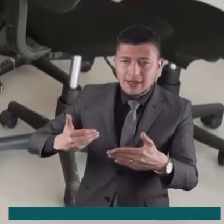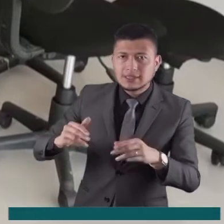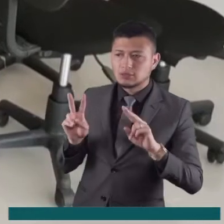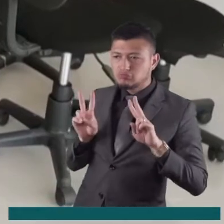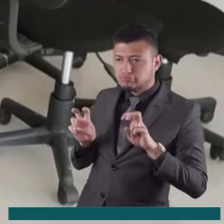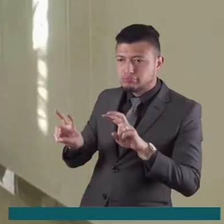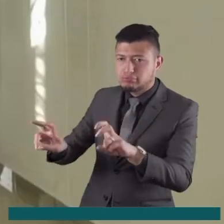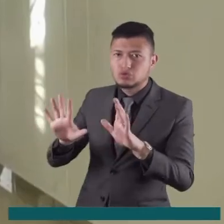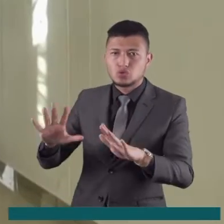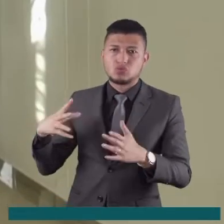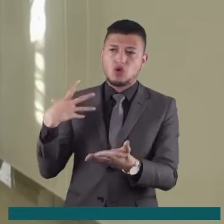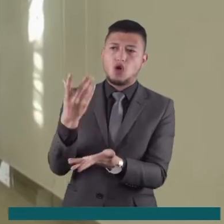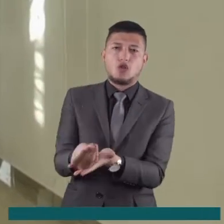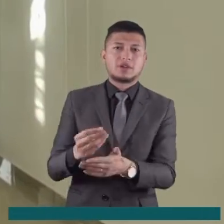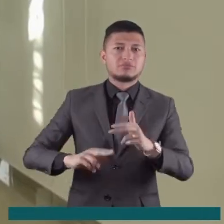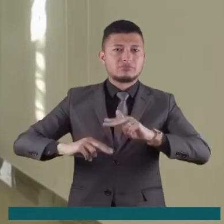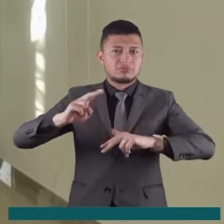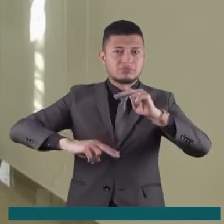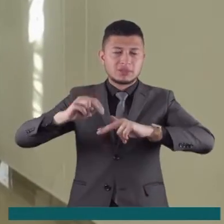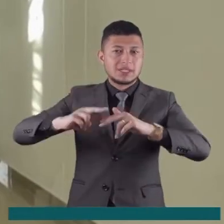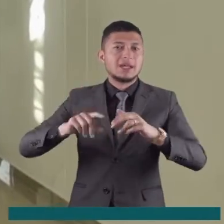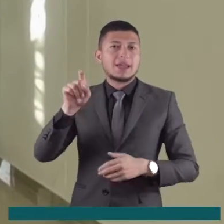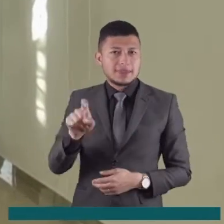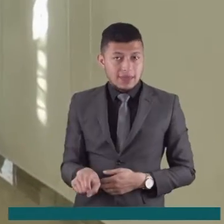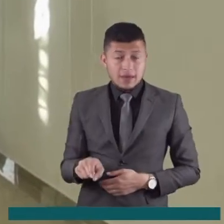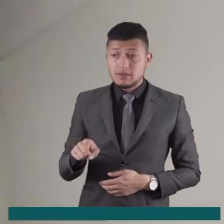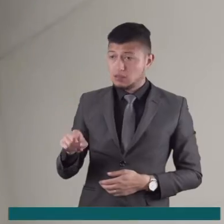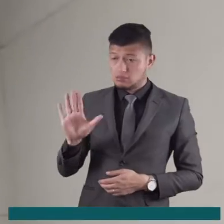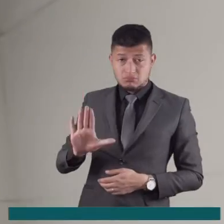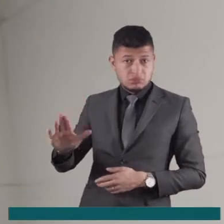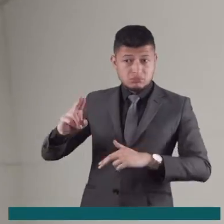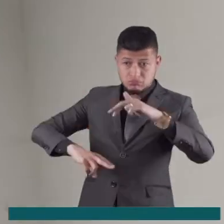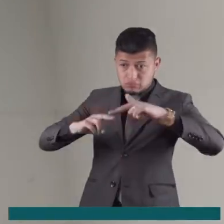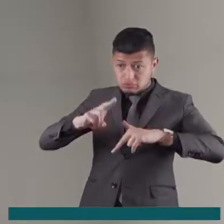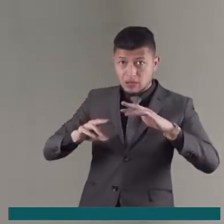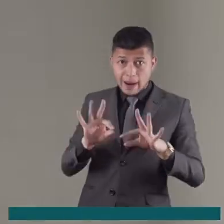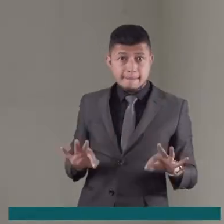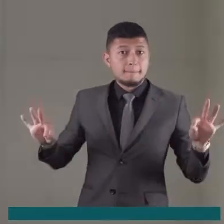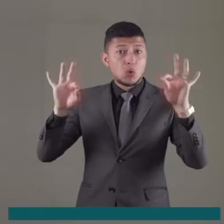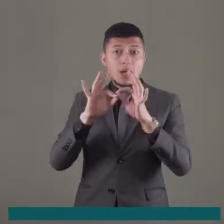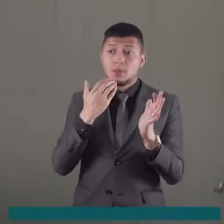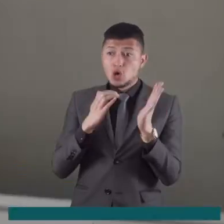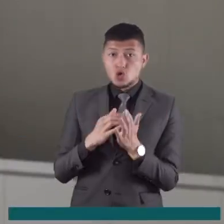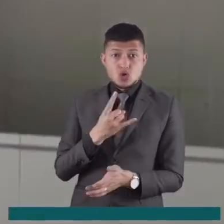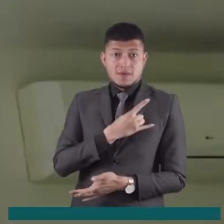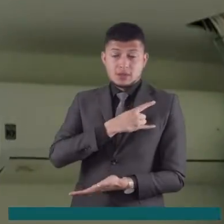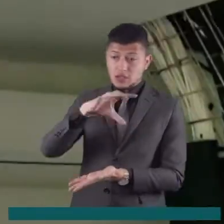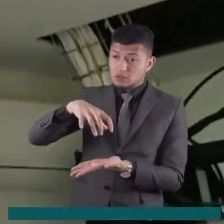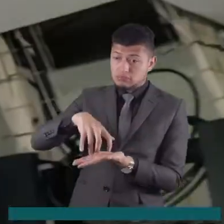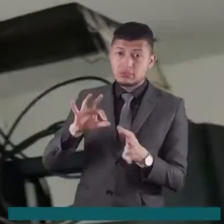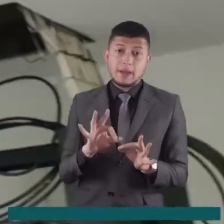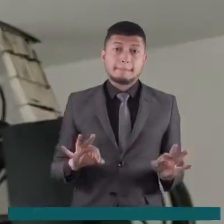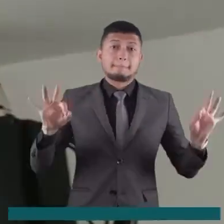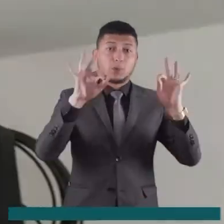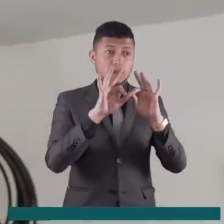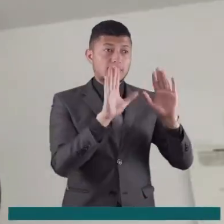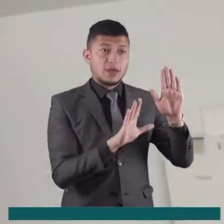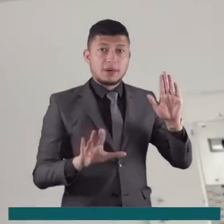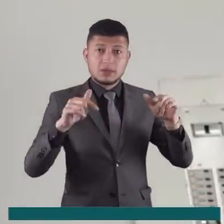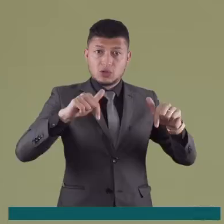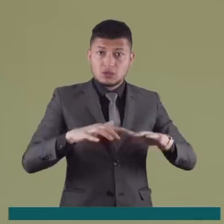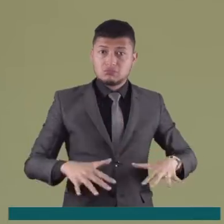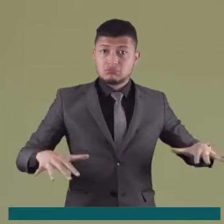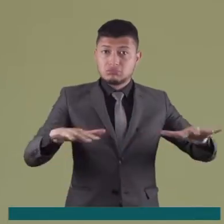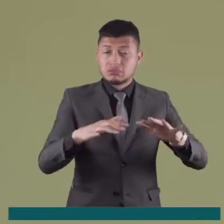avanzando con la investigación de estas obras. Como le digo, toda obra, y si es una universidad, es de suma importancia para nuestro departamento. Yo creo